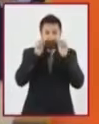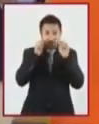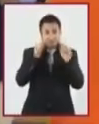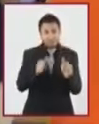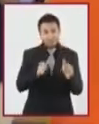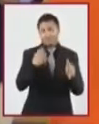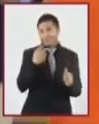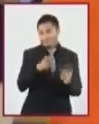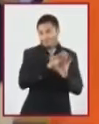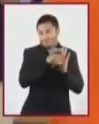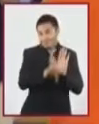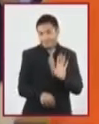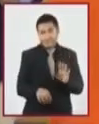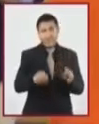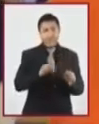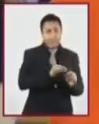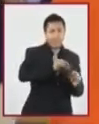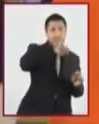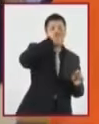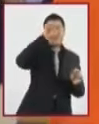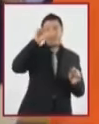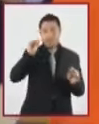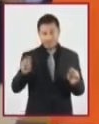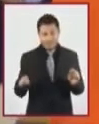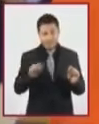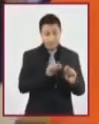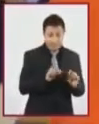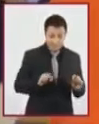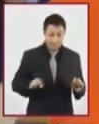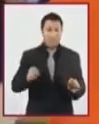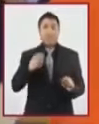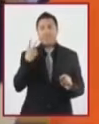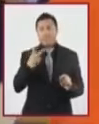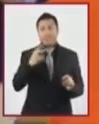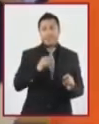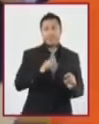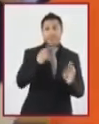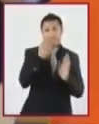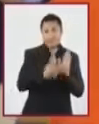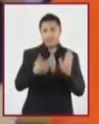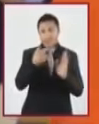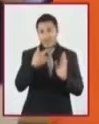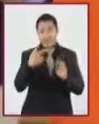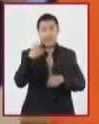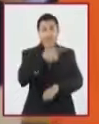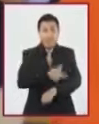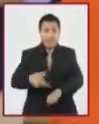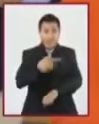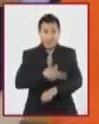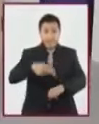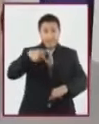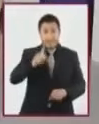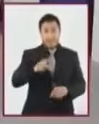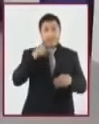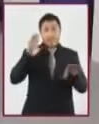experimento anterior, la distancia y el desplazamiento se pueden medir, pero cada uno cumple con ciertas